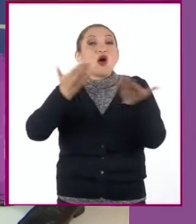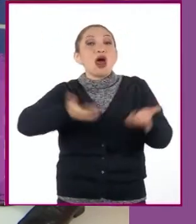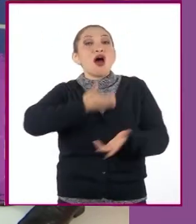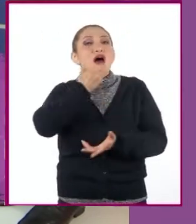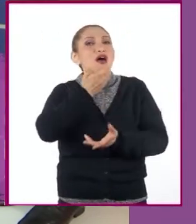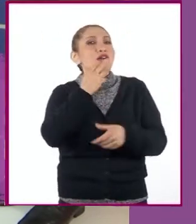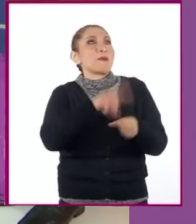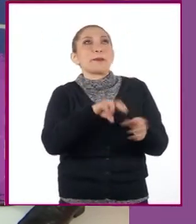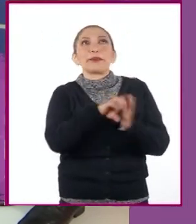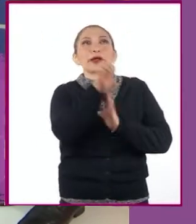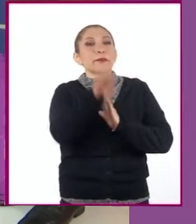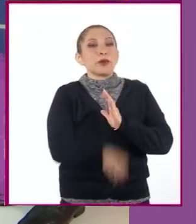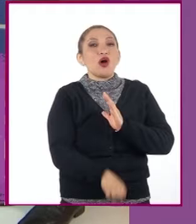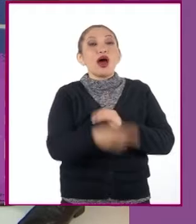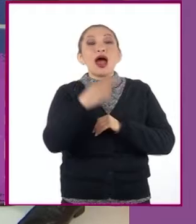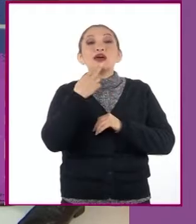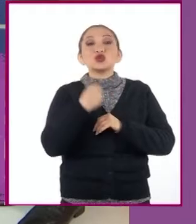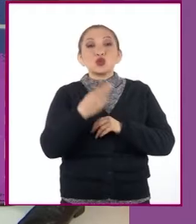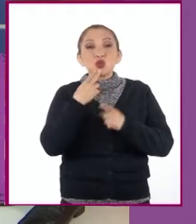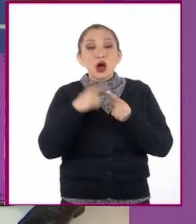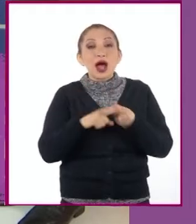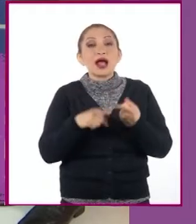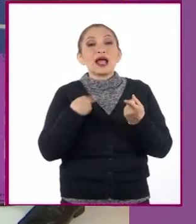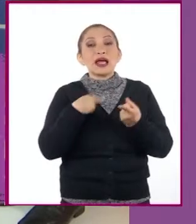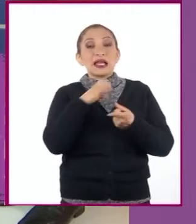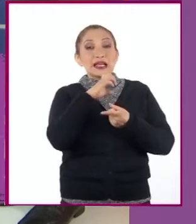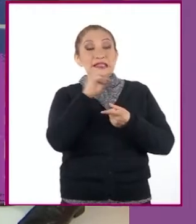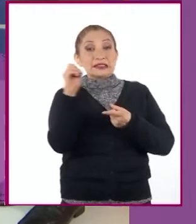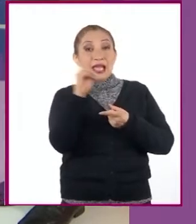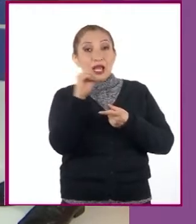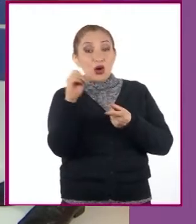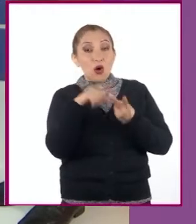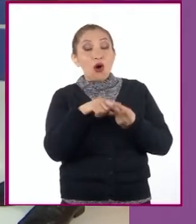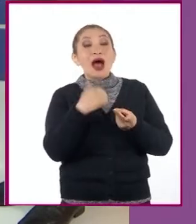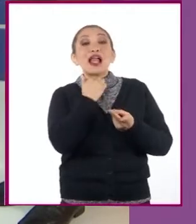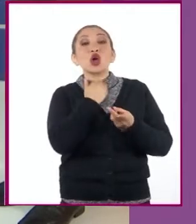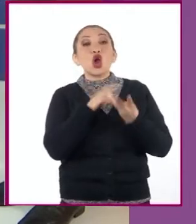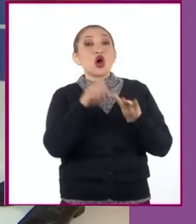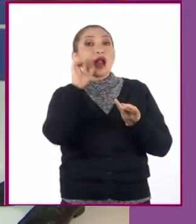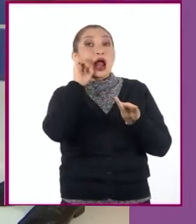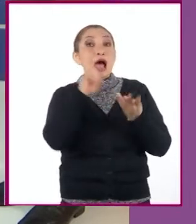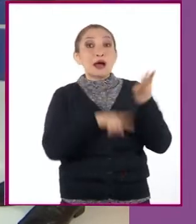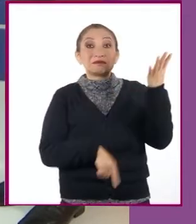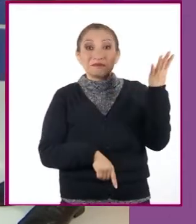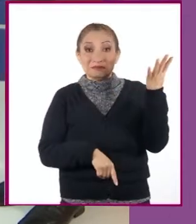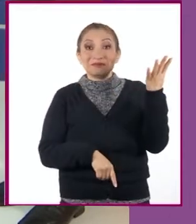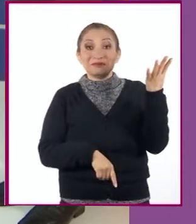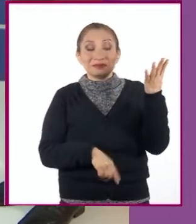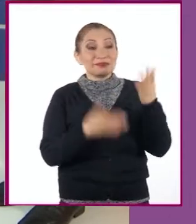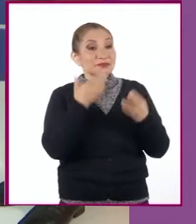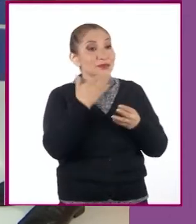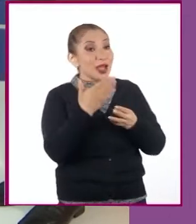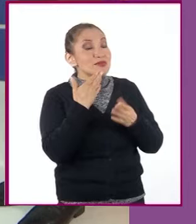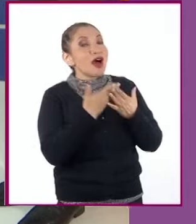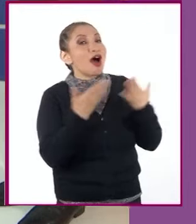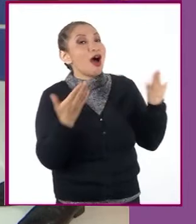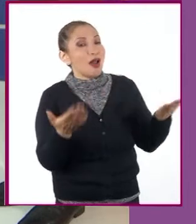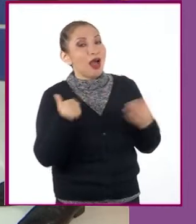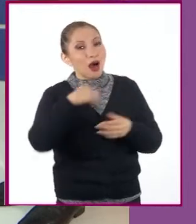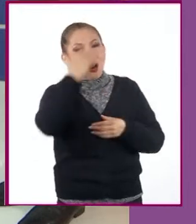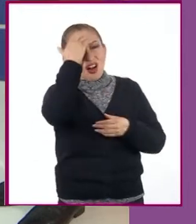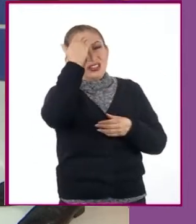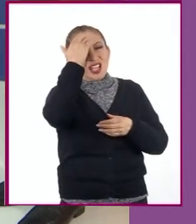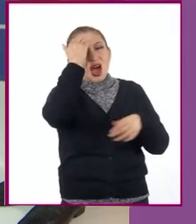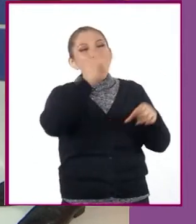común, como azúcar, cero, alcohol o naranja. Muy bien, profesor. Ahora es momento de